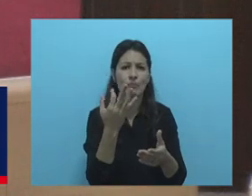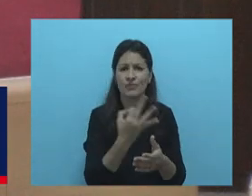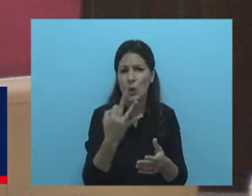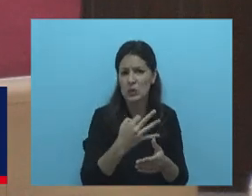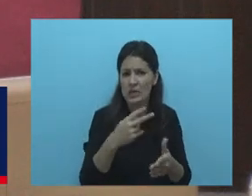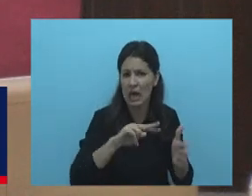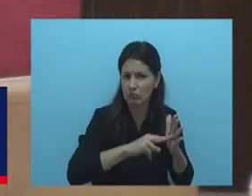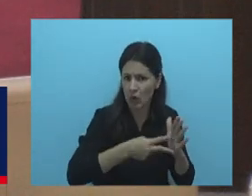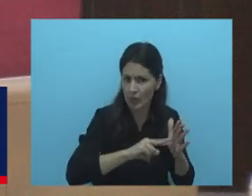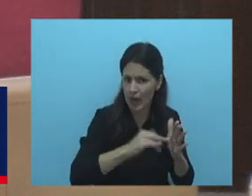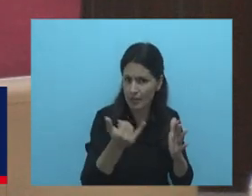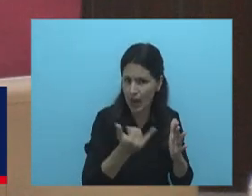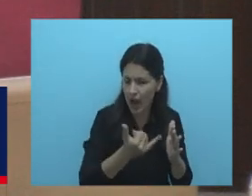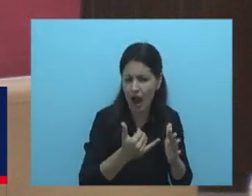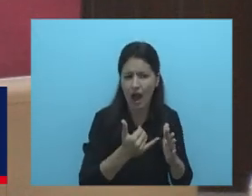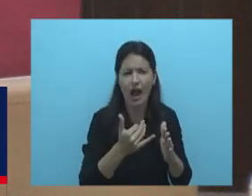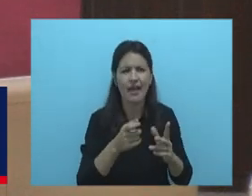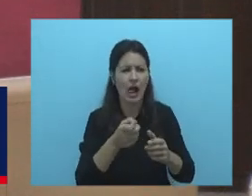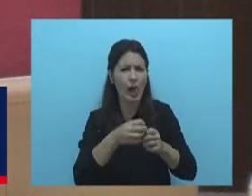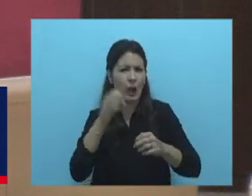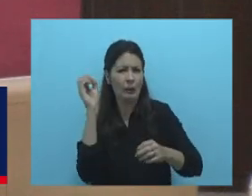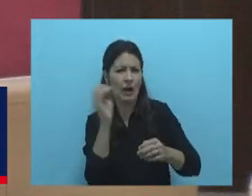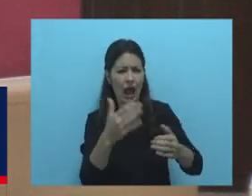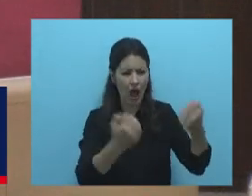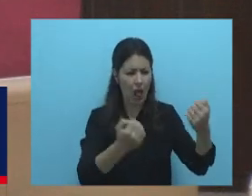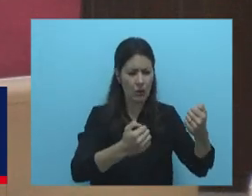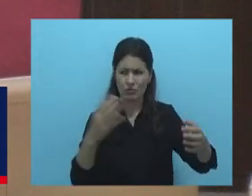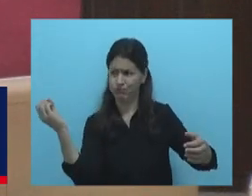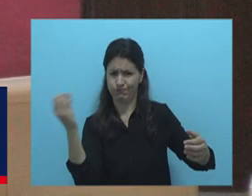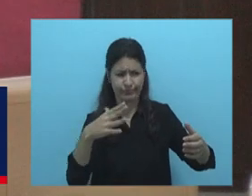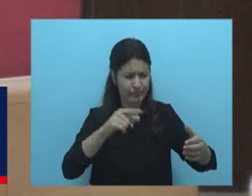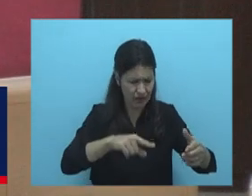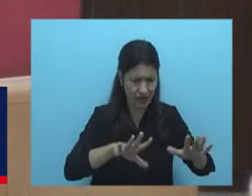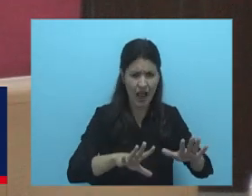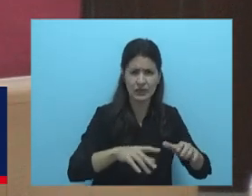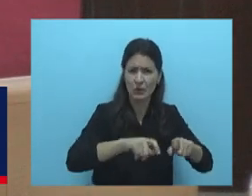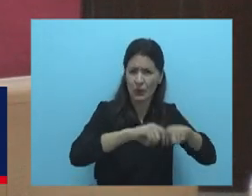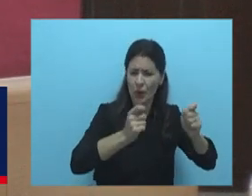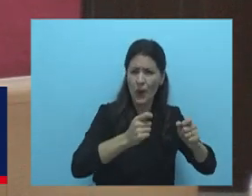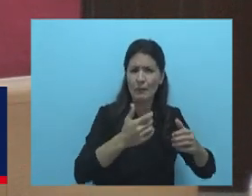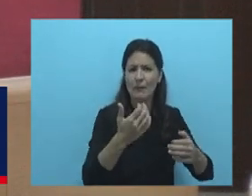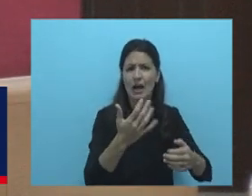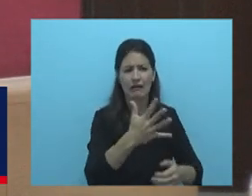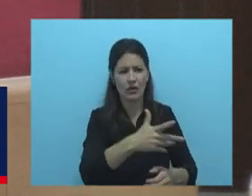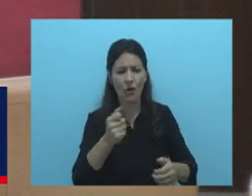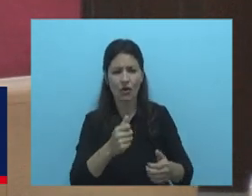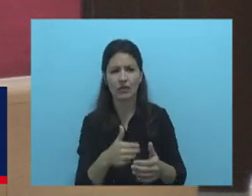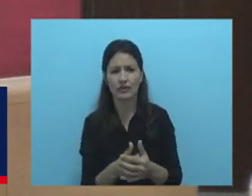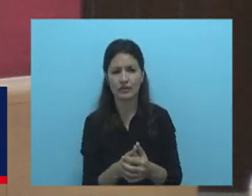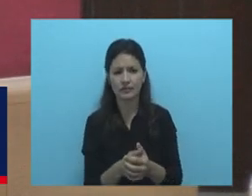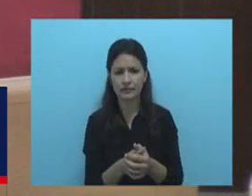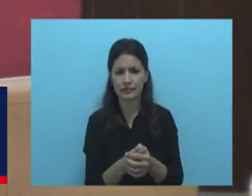pedradas que salen desde distintos lugares y que la mayoría de esa travesía es a 60 la